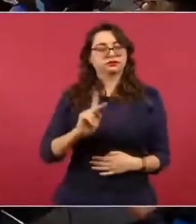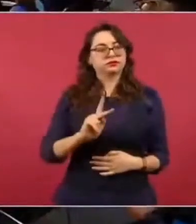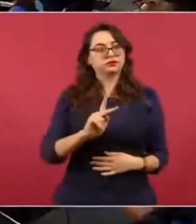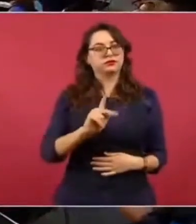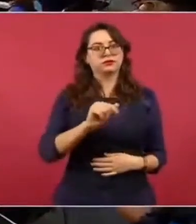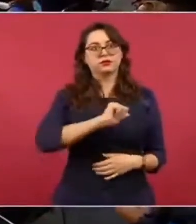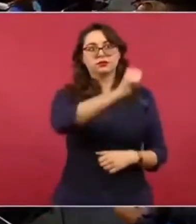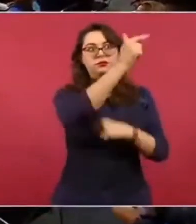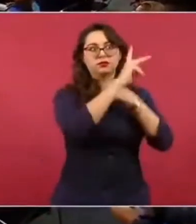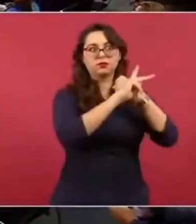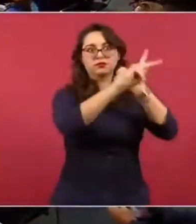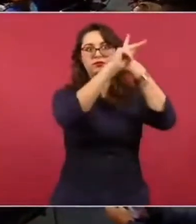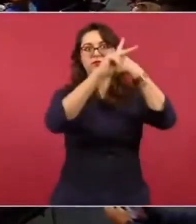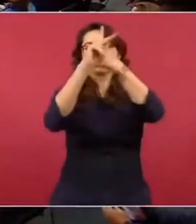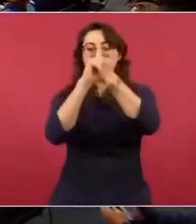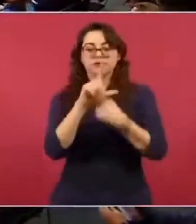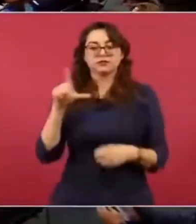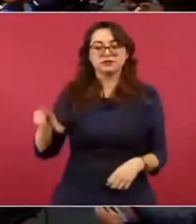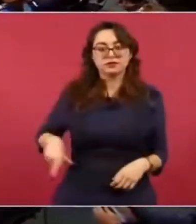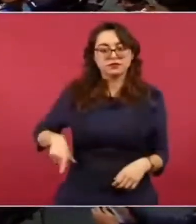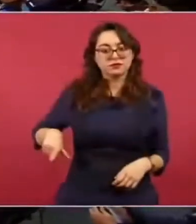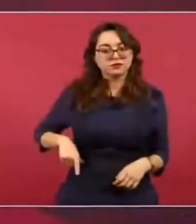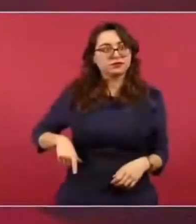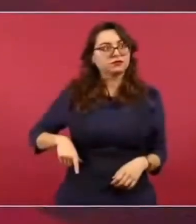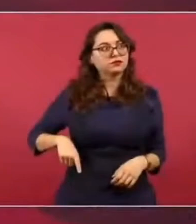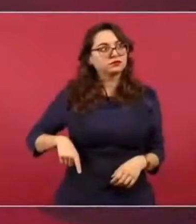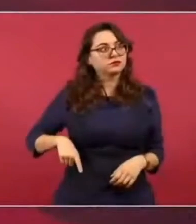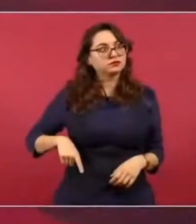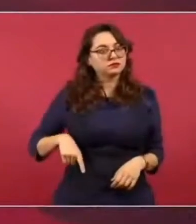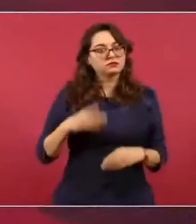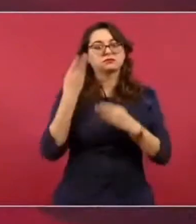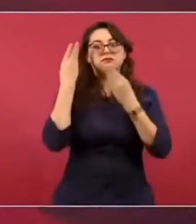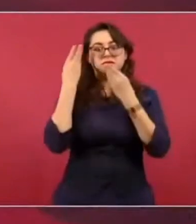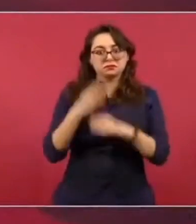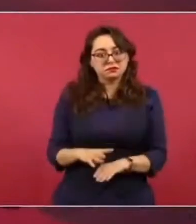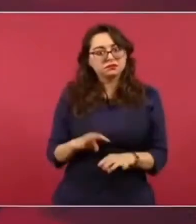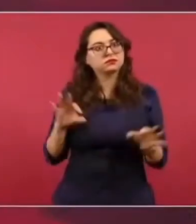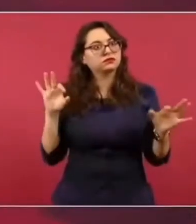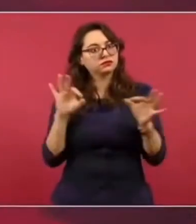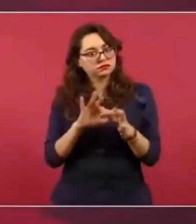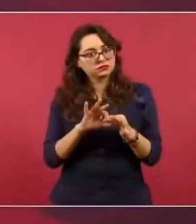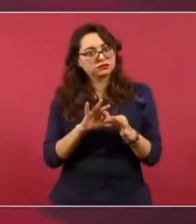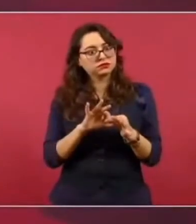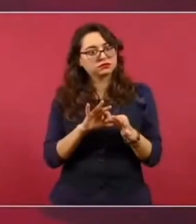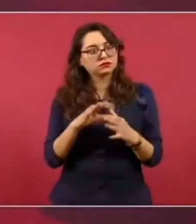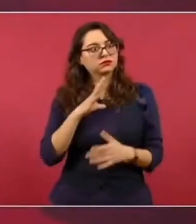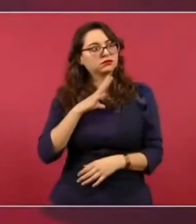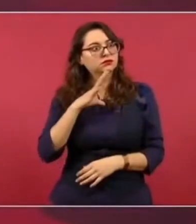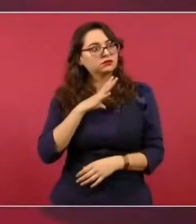banco. Aquí no, aquí acabaron con todo.